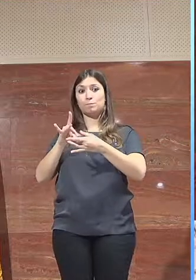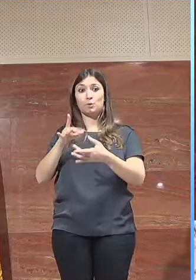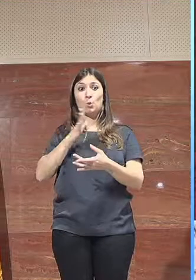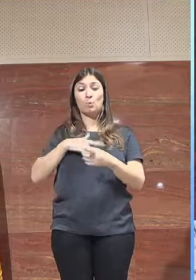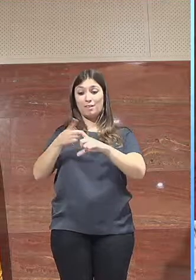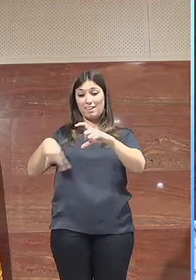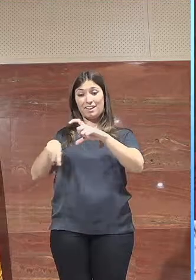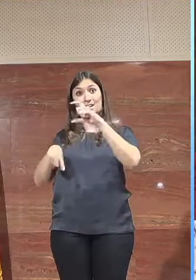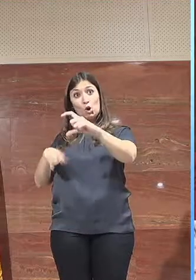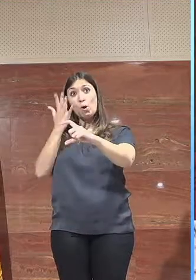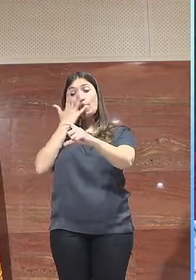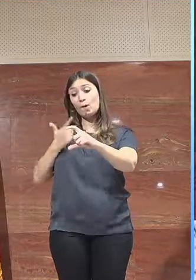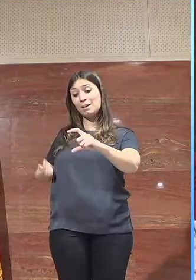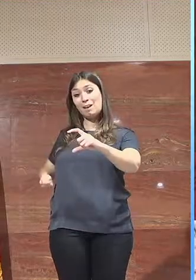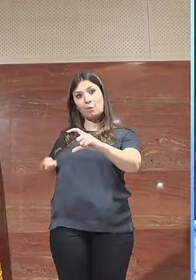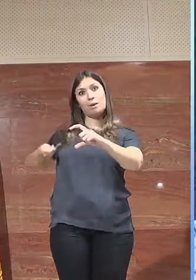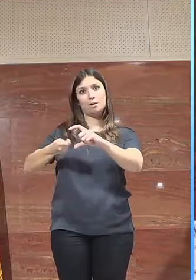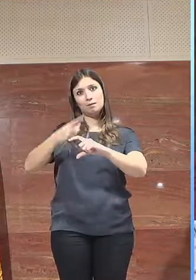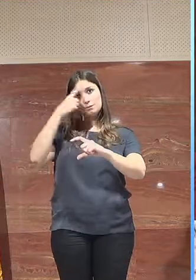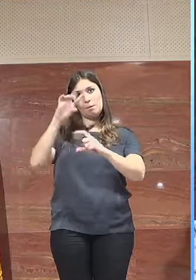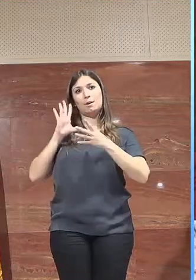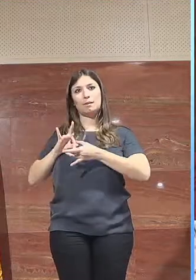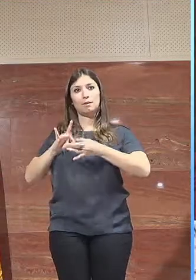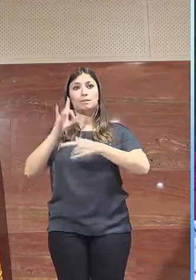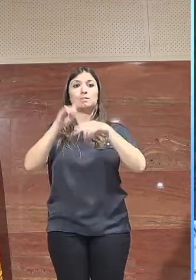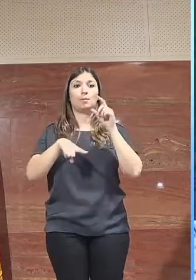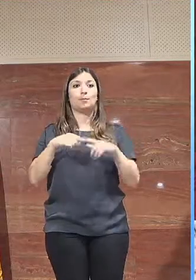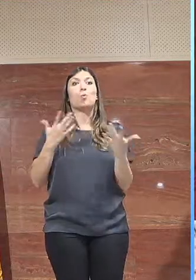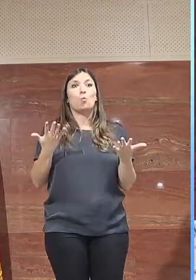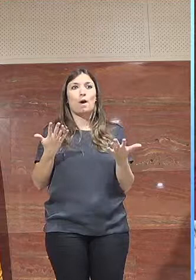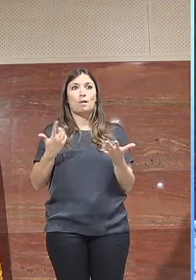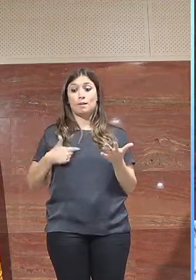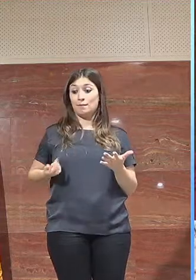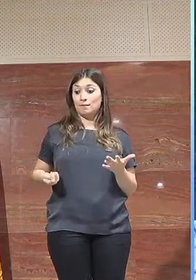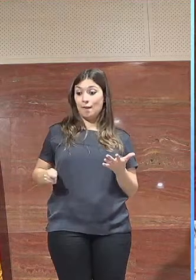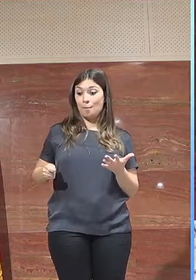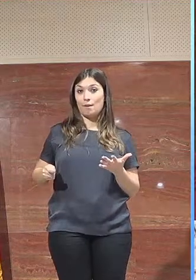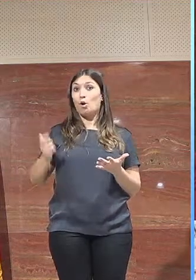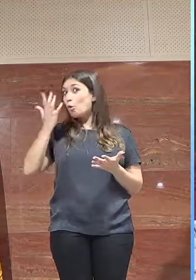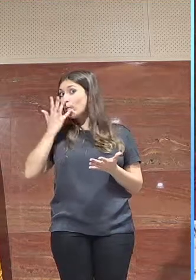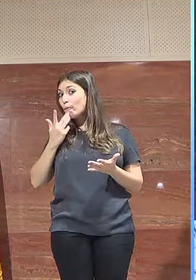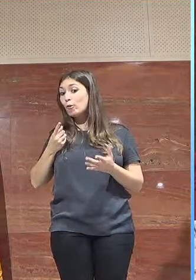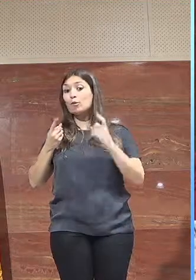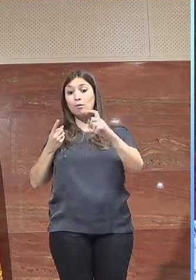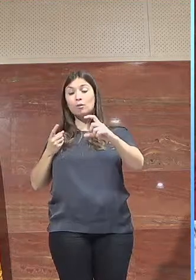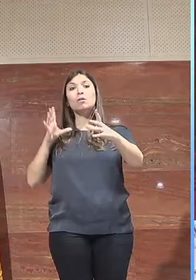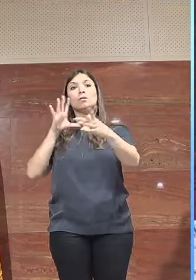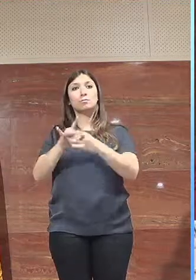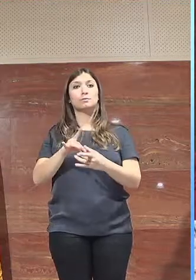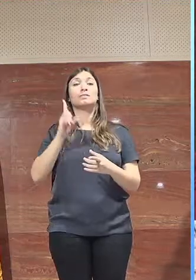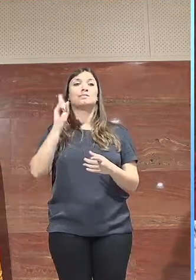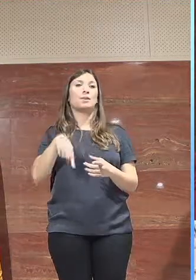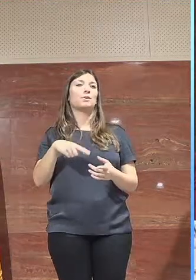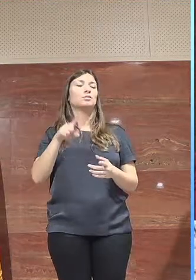determinado color o con un punto, de forma que la asociación entre una llave y su cerradura pues sea mucho más sencillo, ¿no? Llama también la